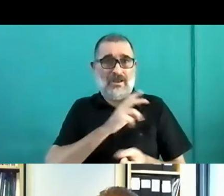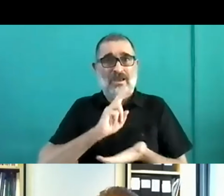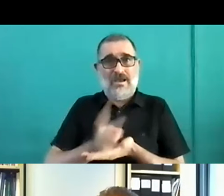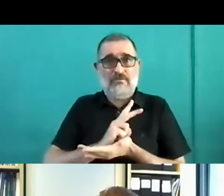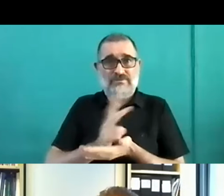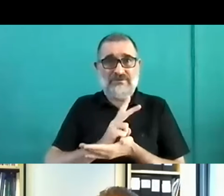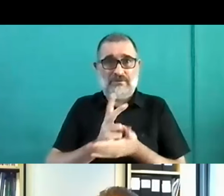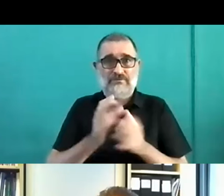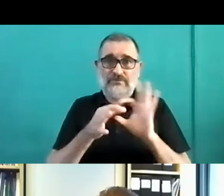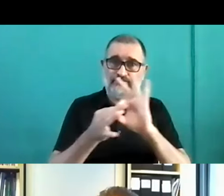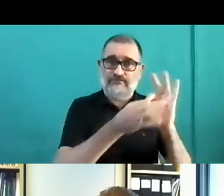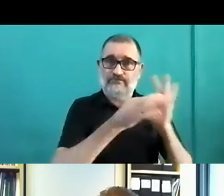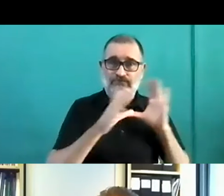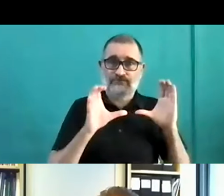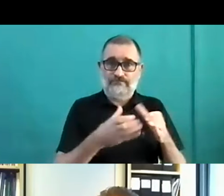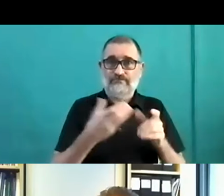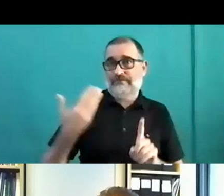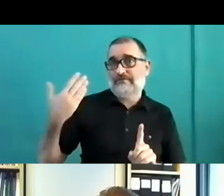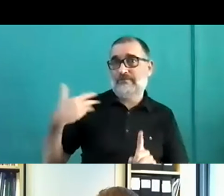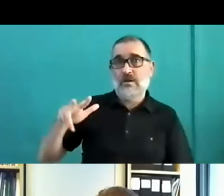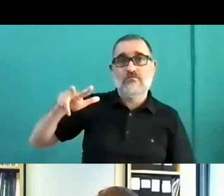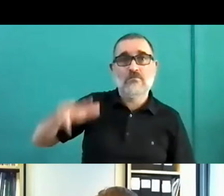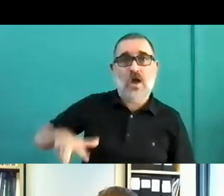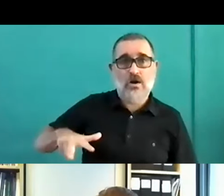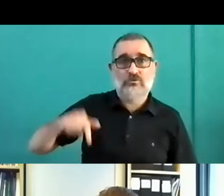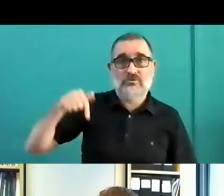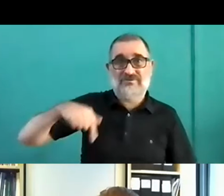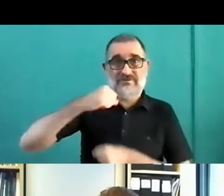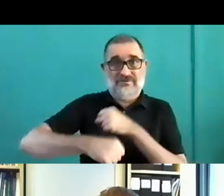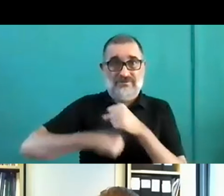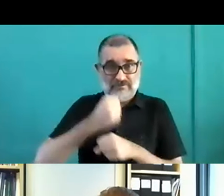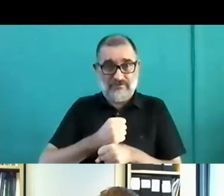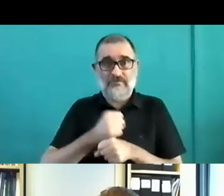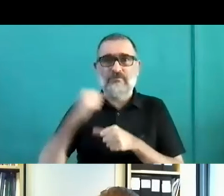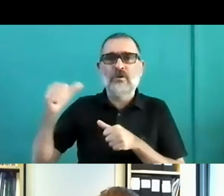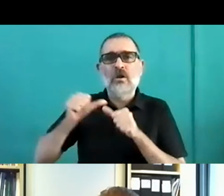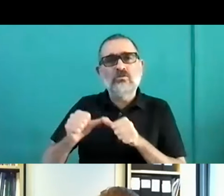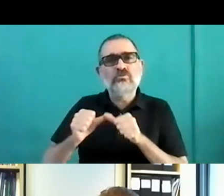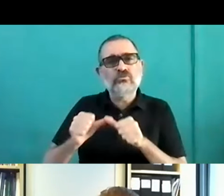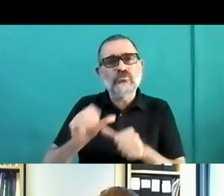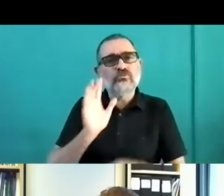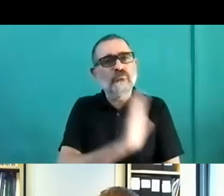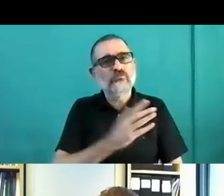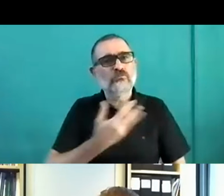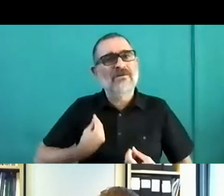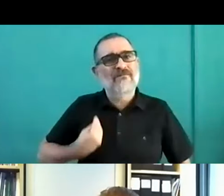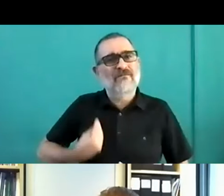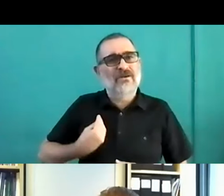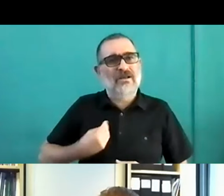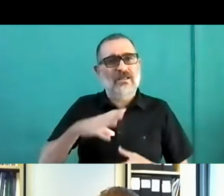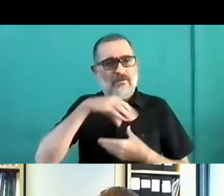Micaela, adelante y muchas gracias por aceptar nuestra invitación. Hola, bueno,